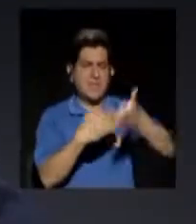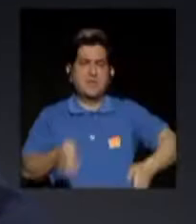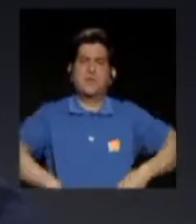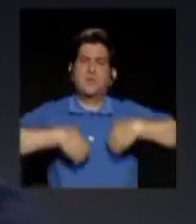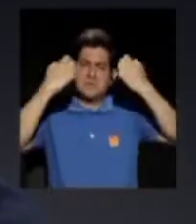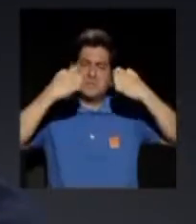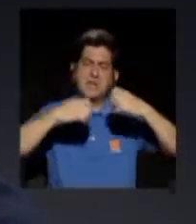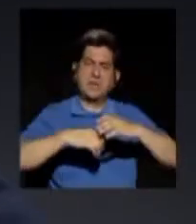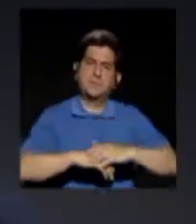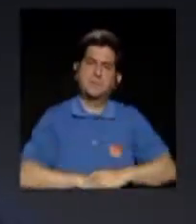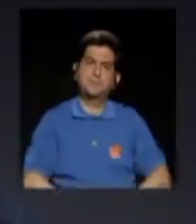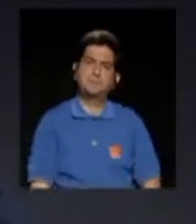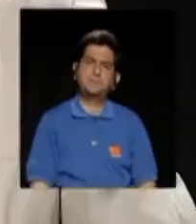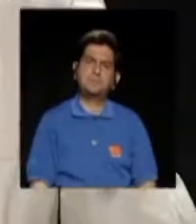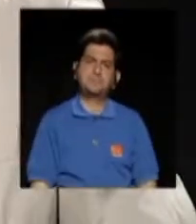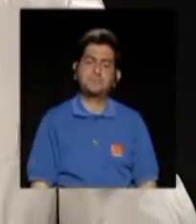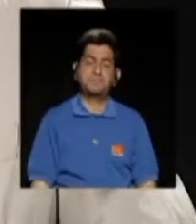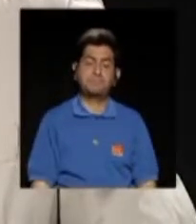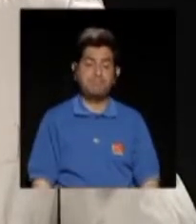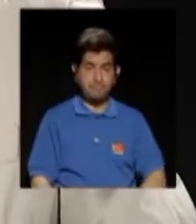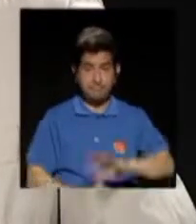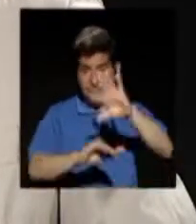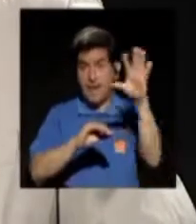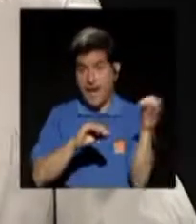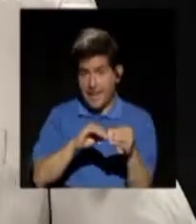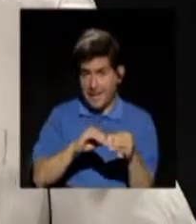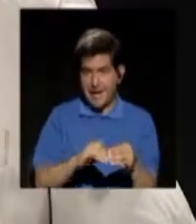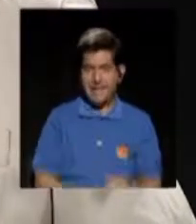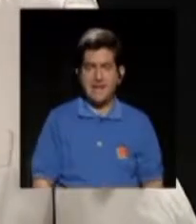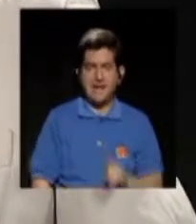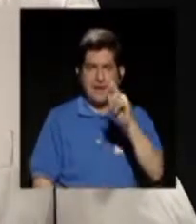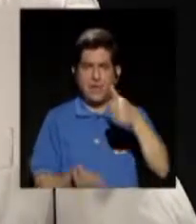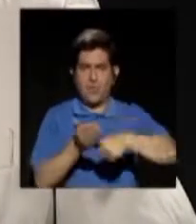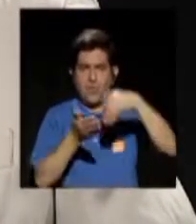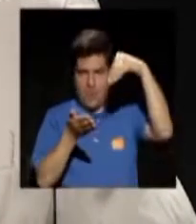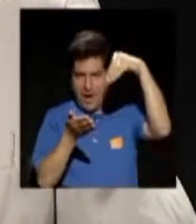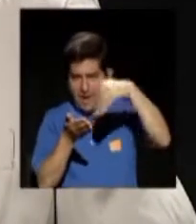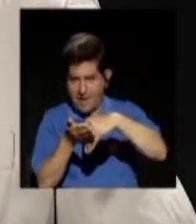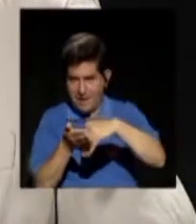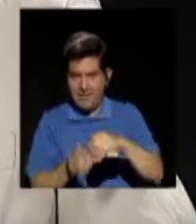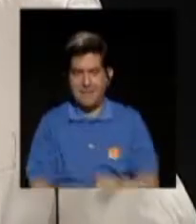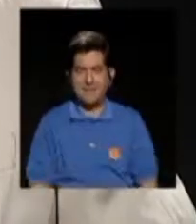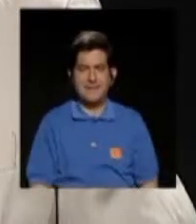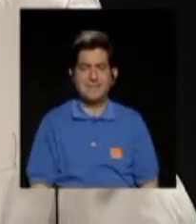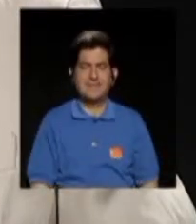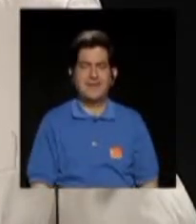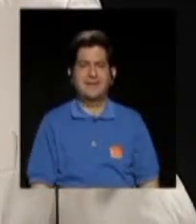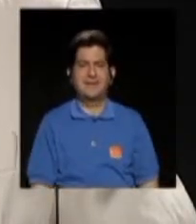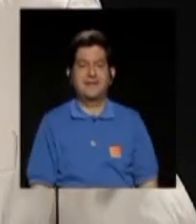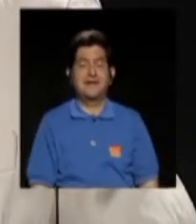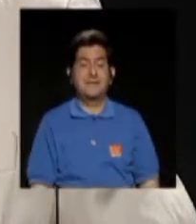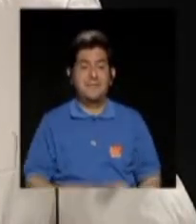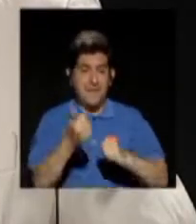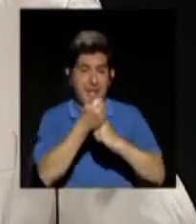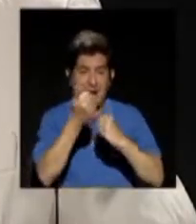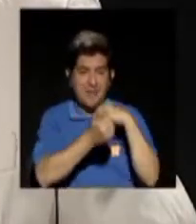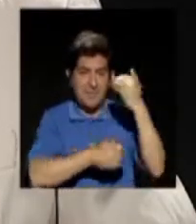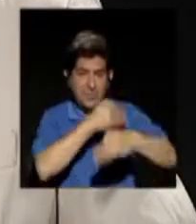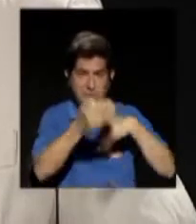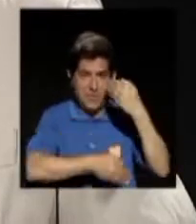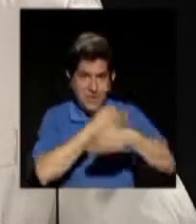exista. Sí. Habría que añadir que una carta, digamos, que jugó fuertemente a favor de la creación de la